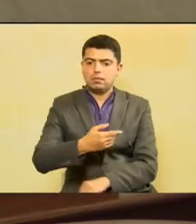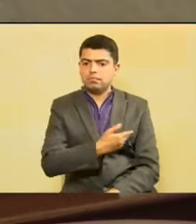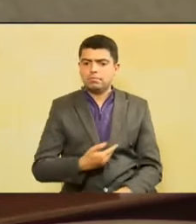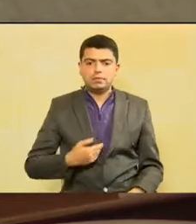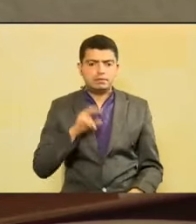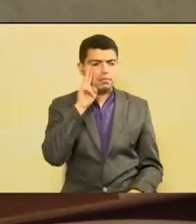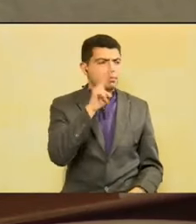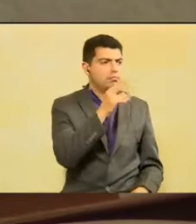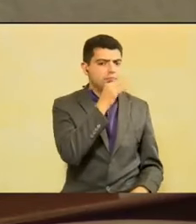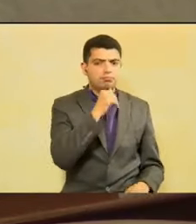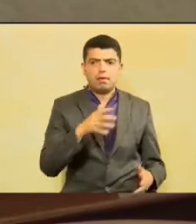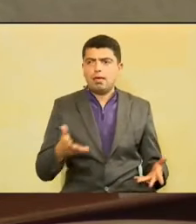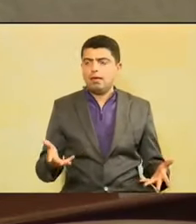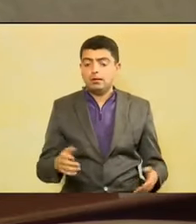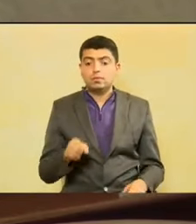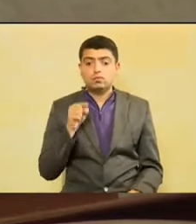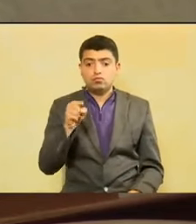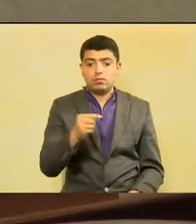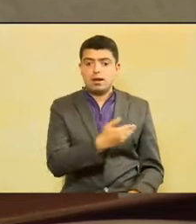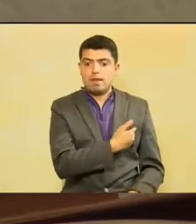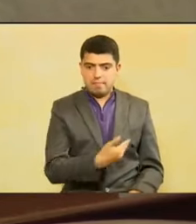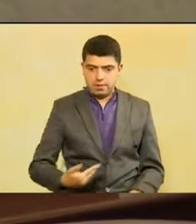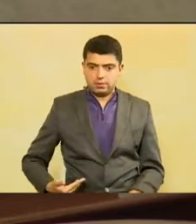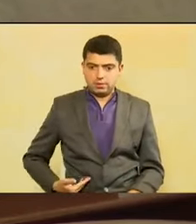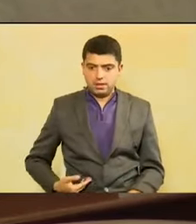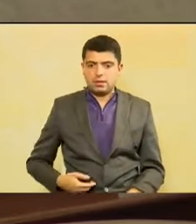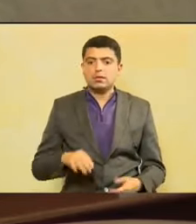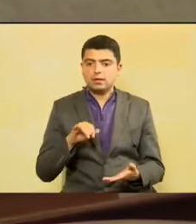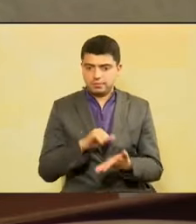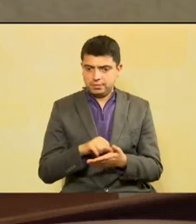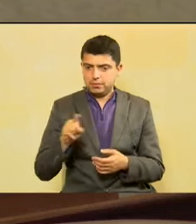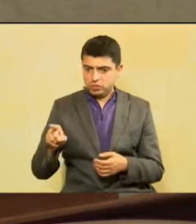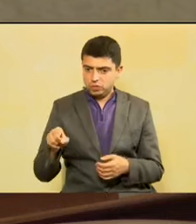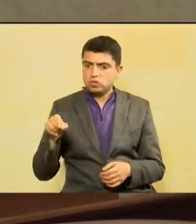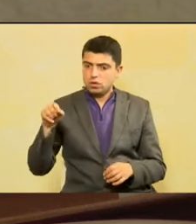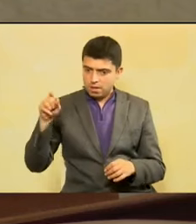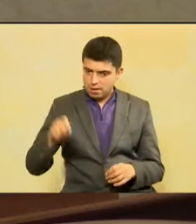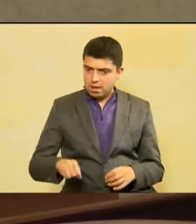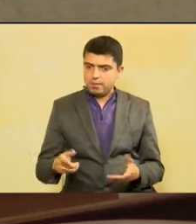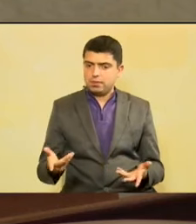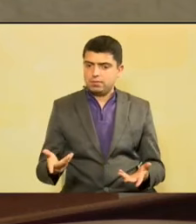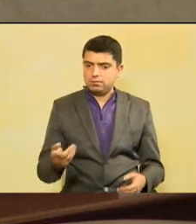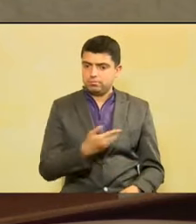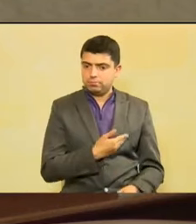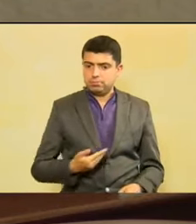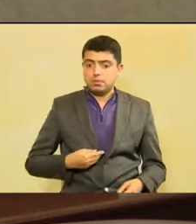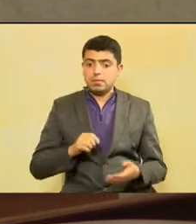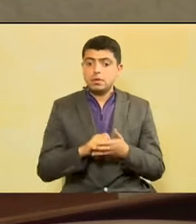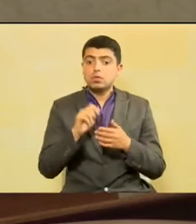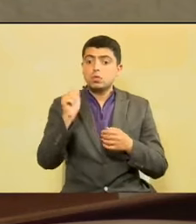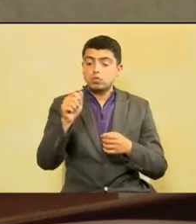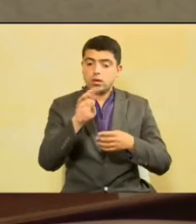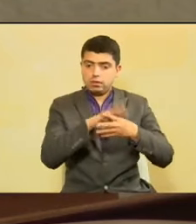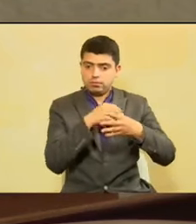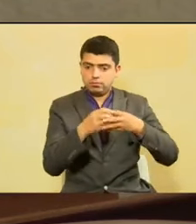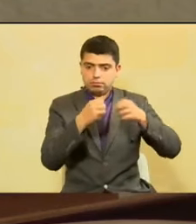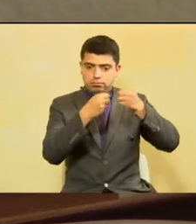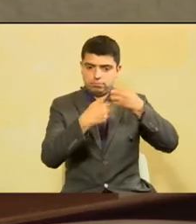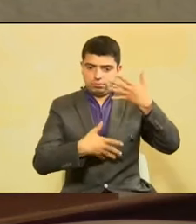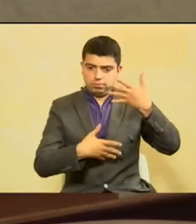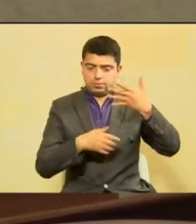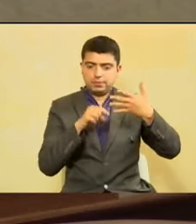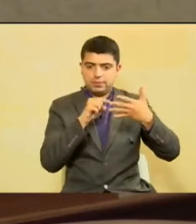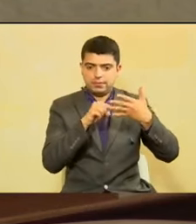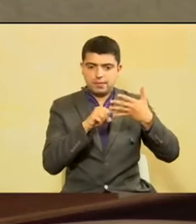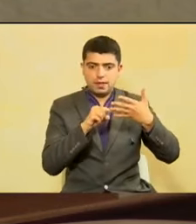hablando del orden Usted es la presidenta en su efecto no veo que en el orden me vayan a incluir el